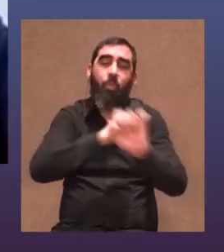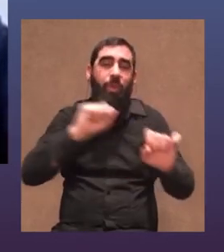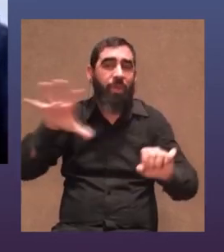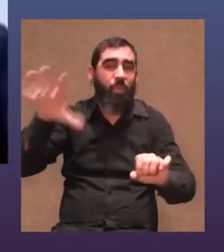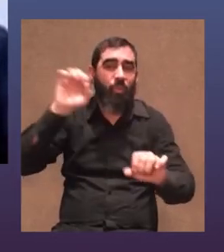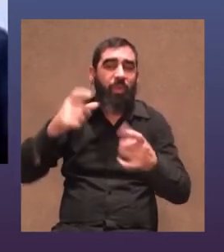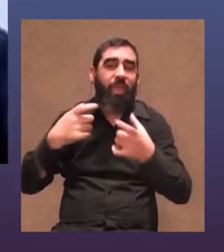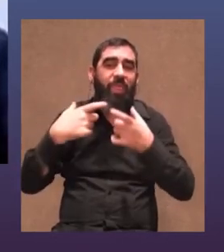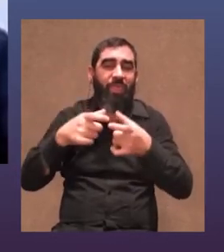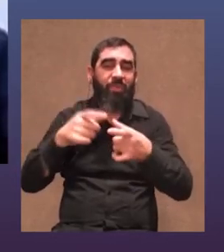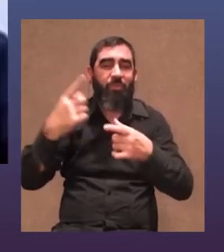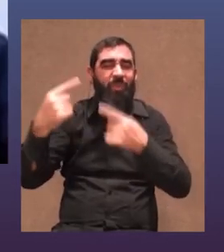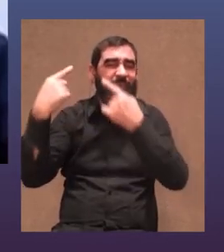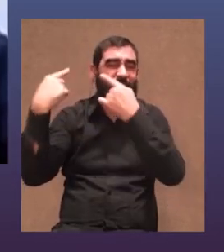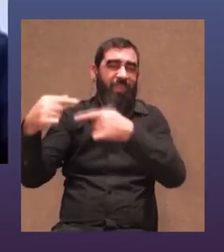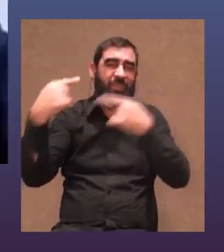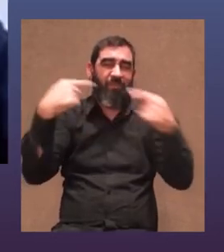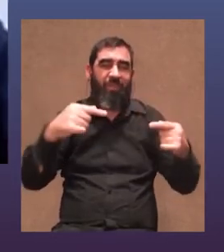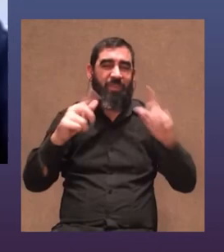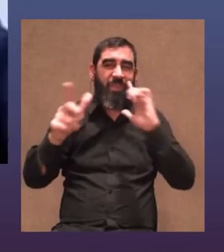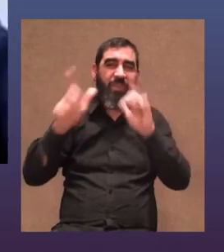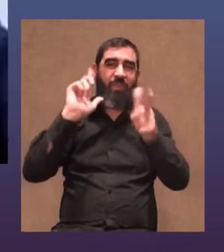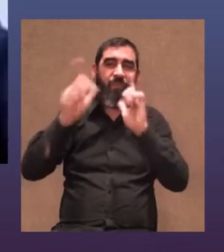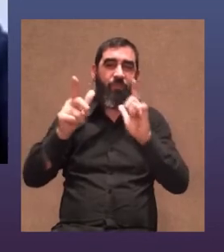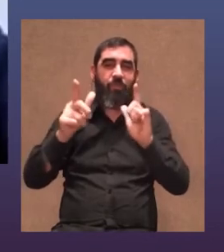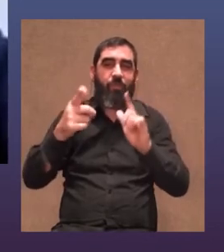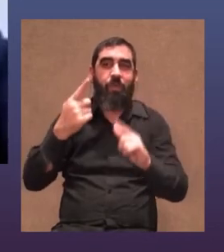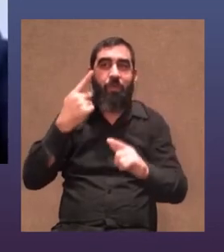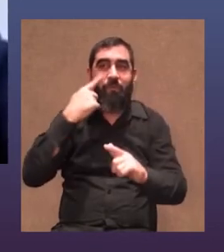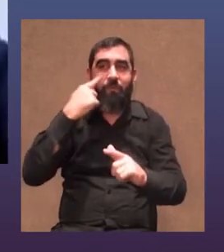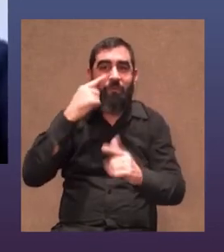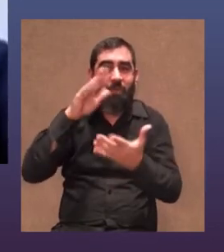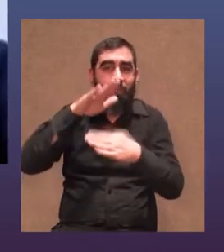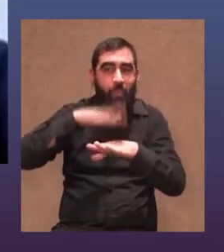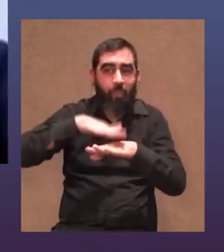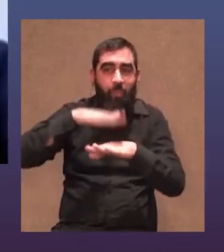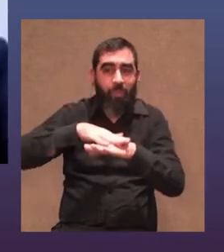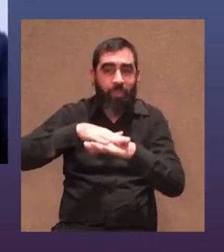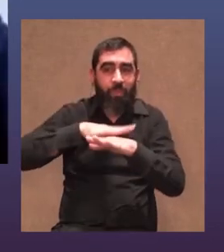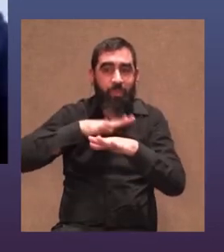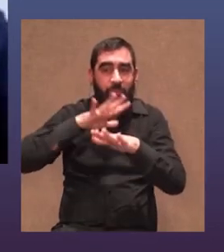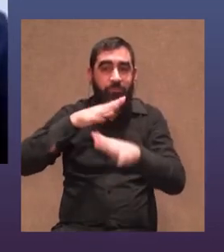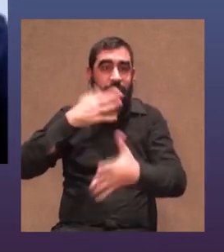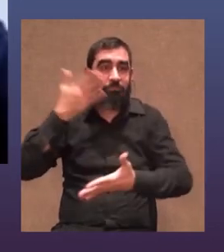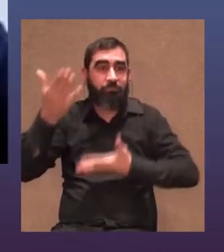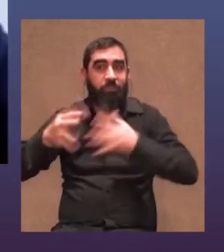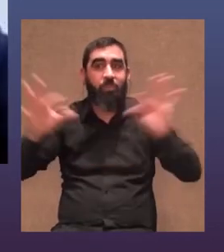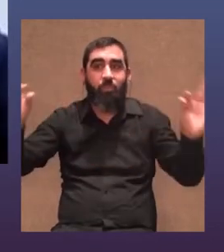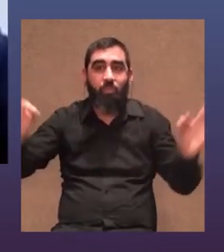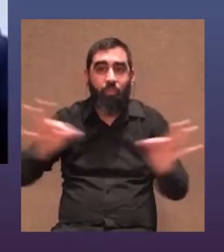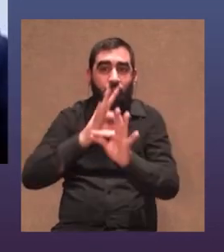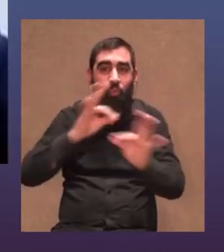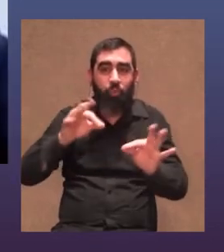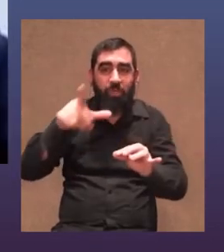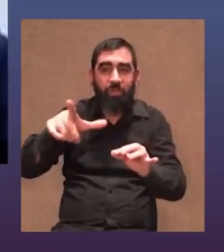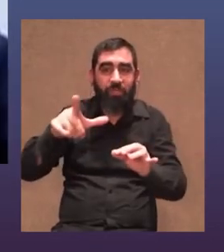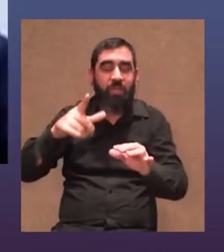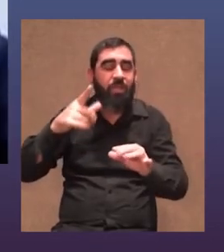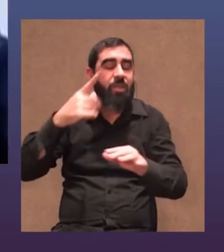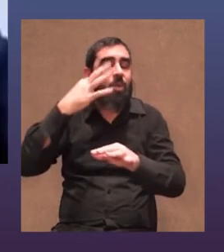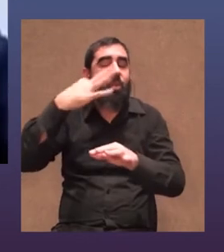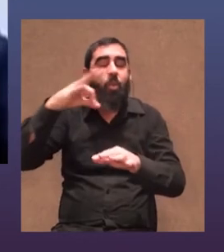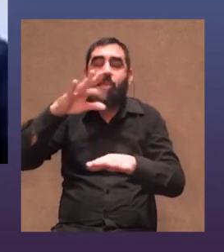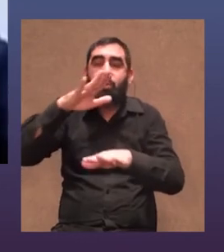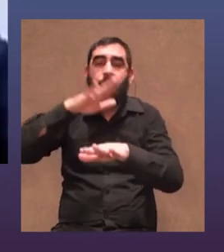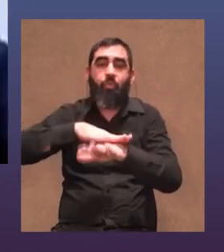es otra forma de disfrutar la música. Pero claro, lo que se vive en un escenario, en un concierto, que para mí es ese ritual, es único,